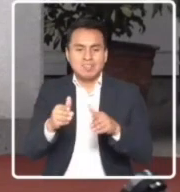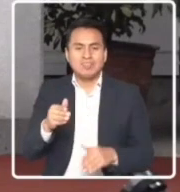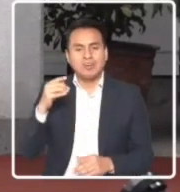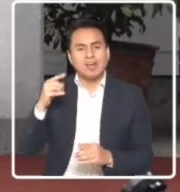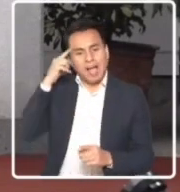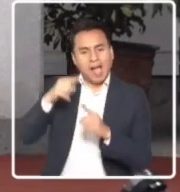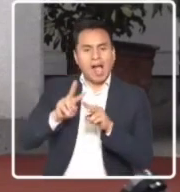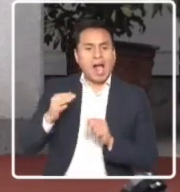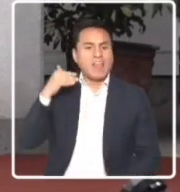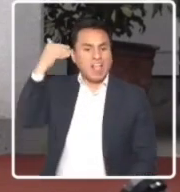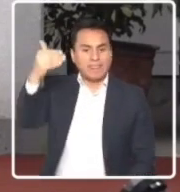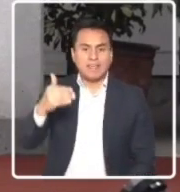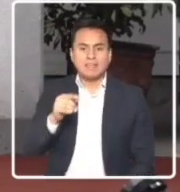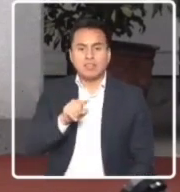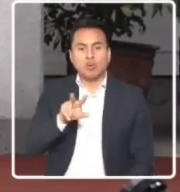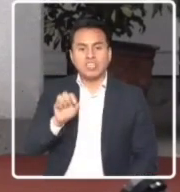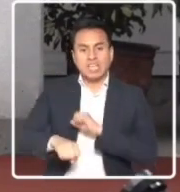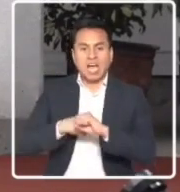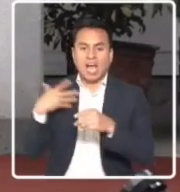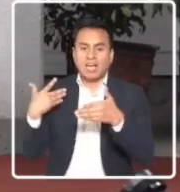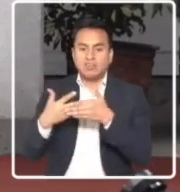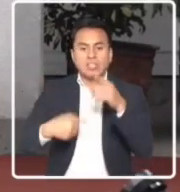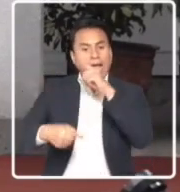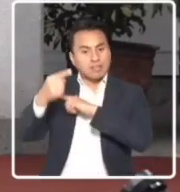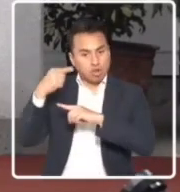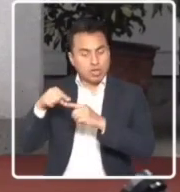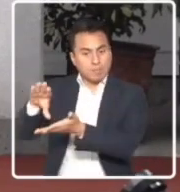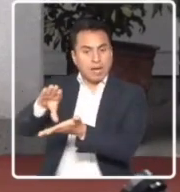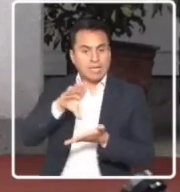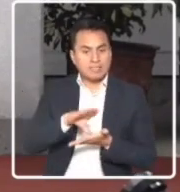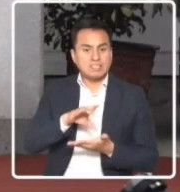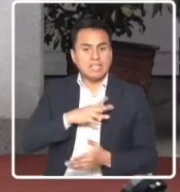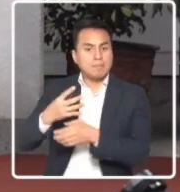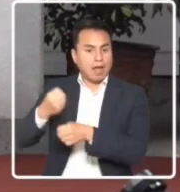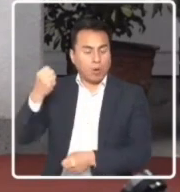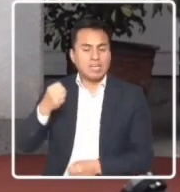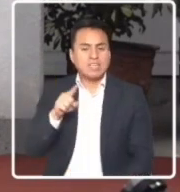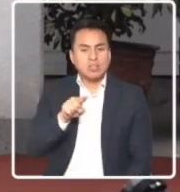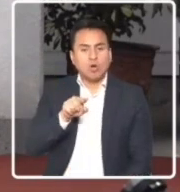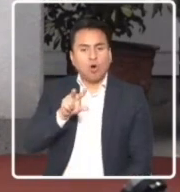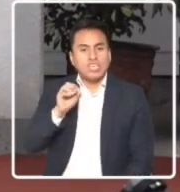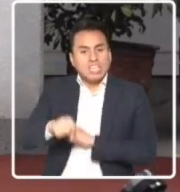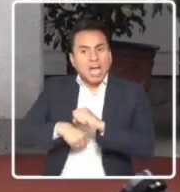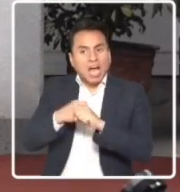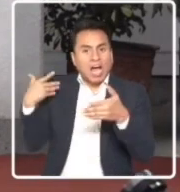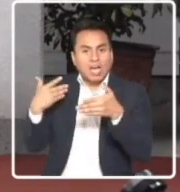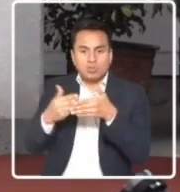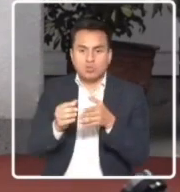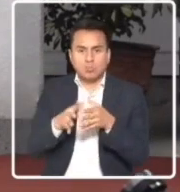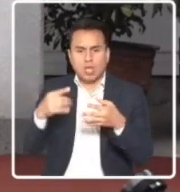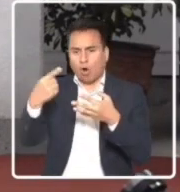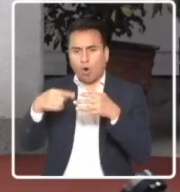por delante. 180 años de historia entre nuestras naciones. En estos 180 años, muchísimo